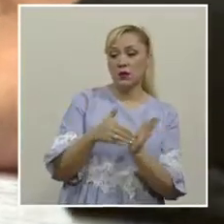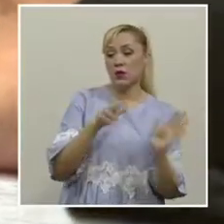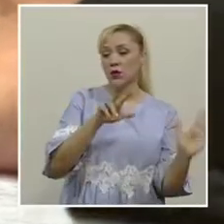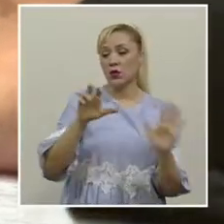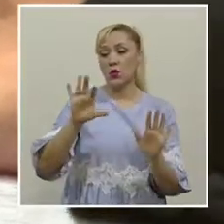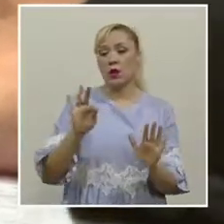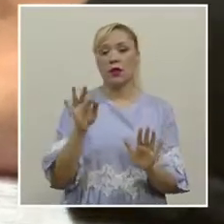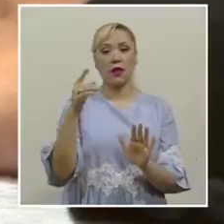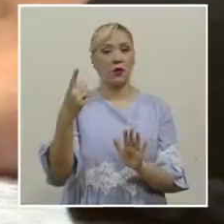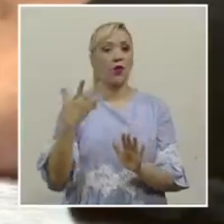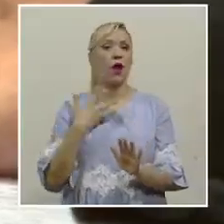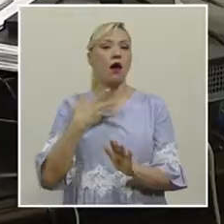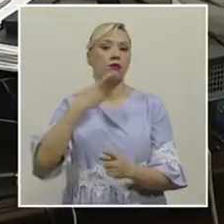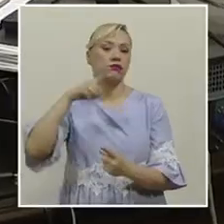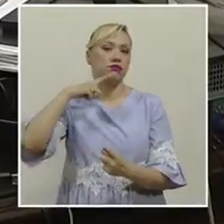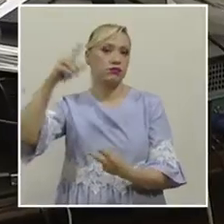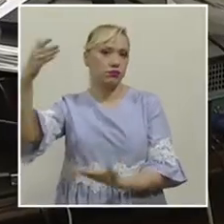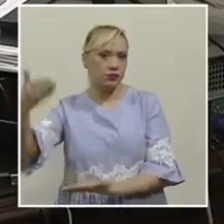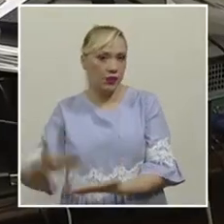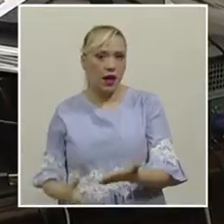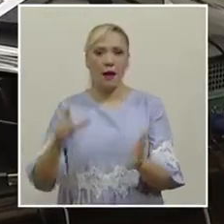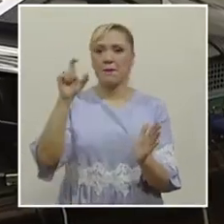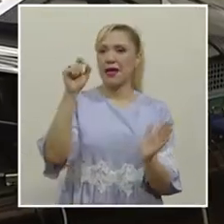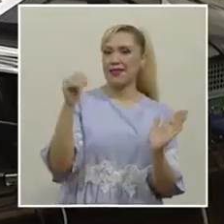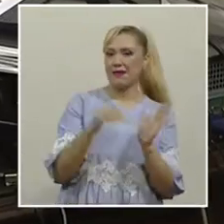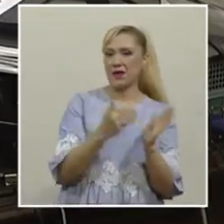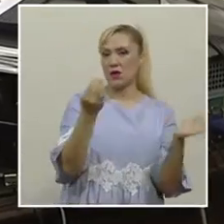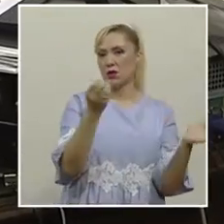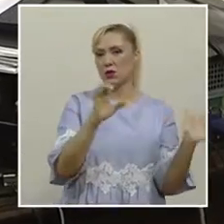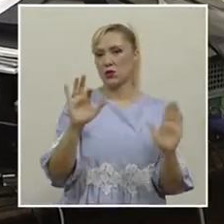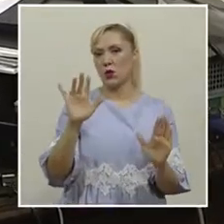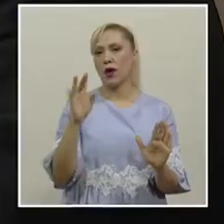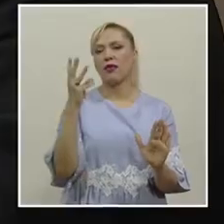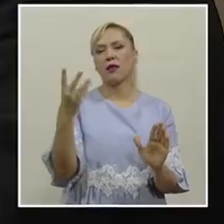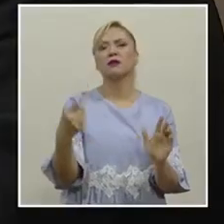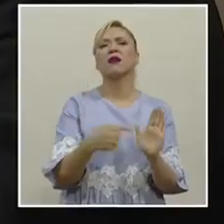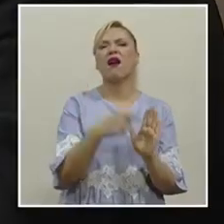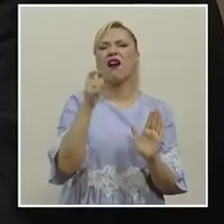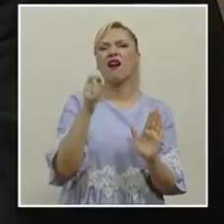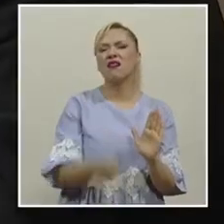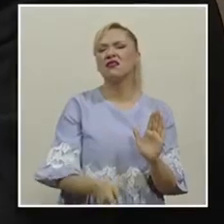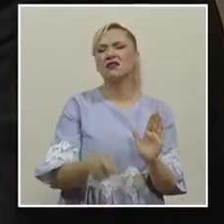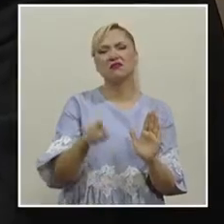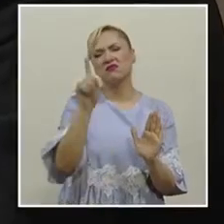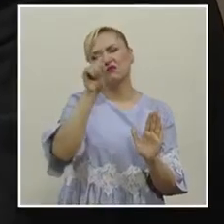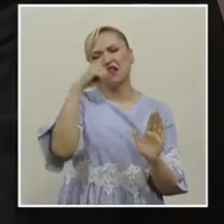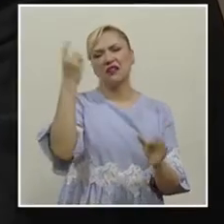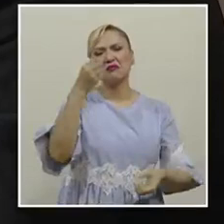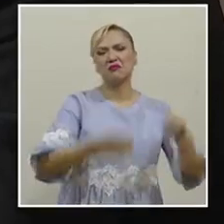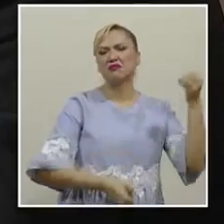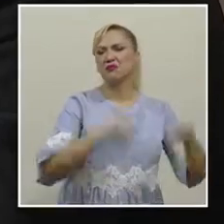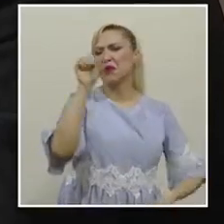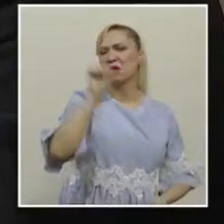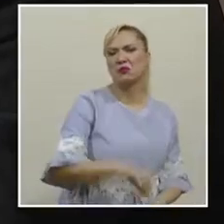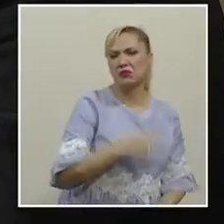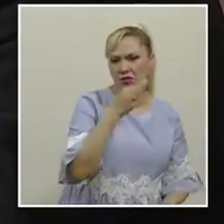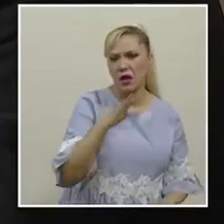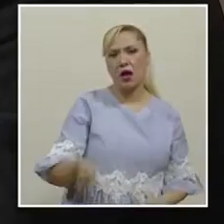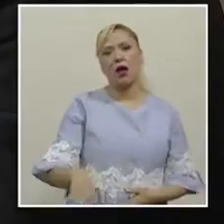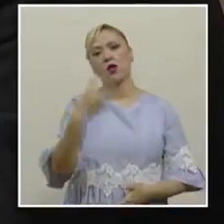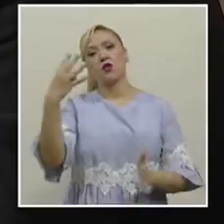46.841 asuntos, de los cuales 20.953 son procedimientos ordinarios,